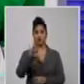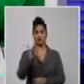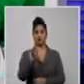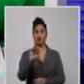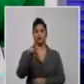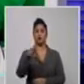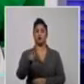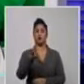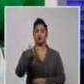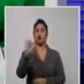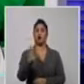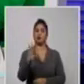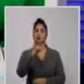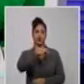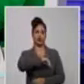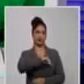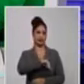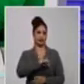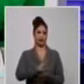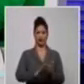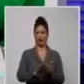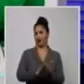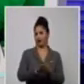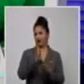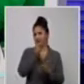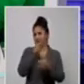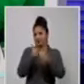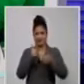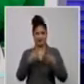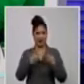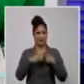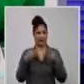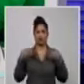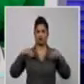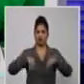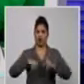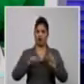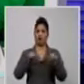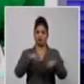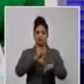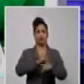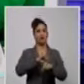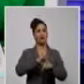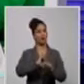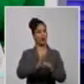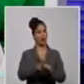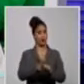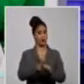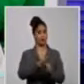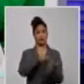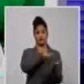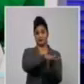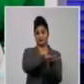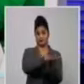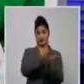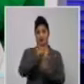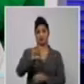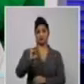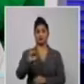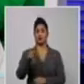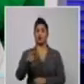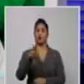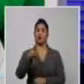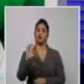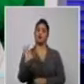hacer el diagnóstico. El acumulado de casos confirmados en Cuba, el 56,1%, se